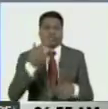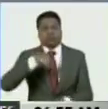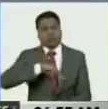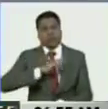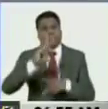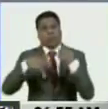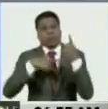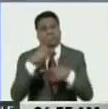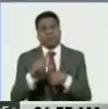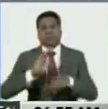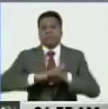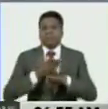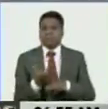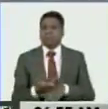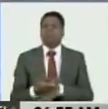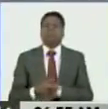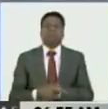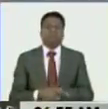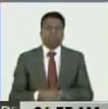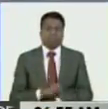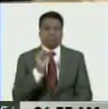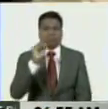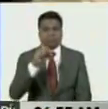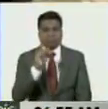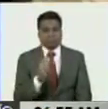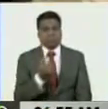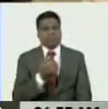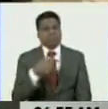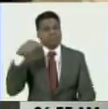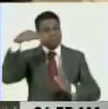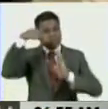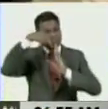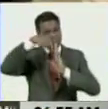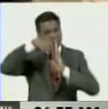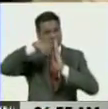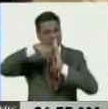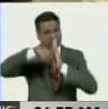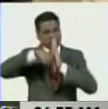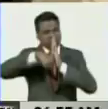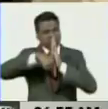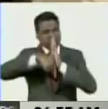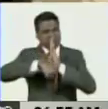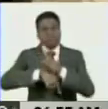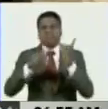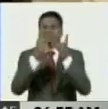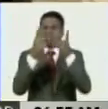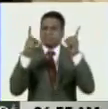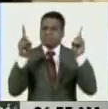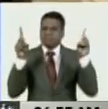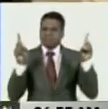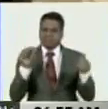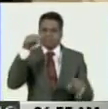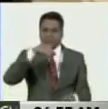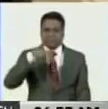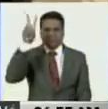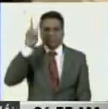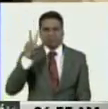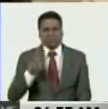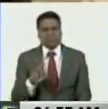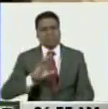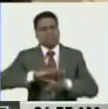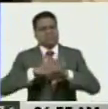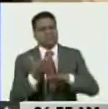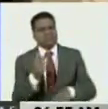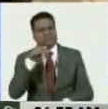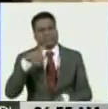nuestro proceso, porque definitivamente es la profundización en la democracia en Venezuela, porque esta es